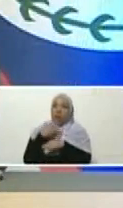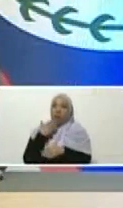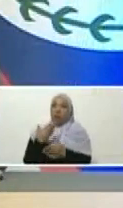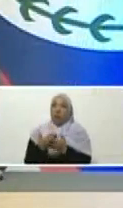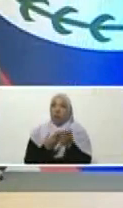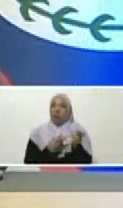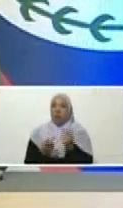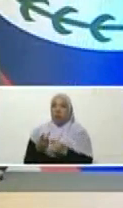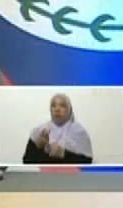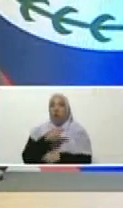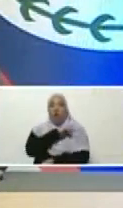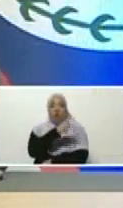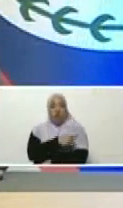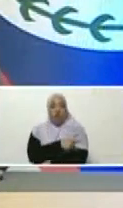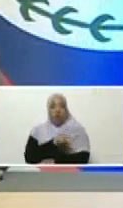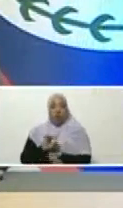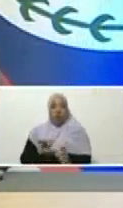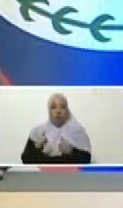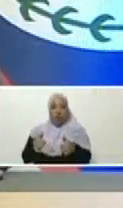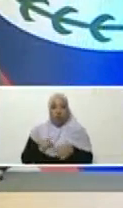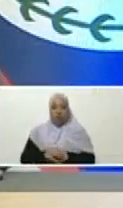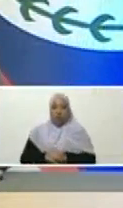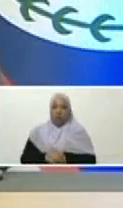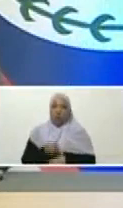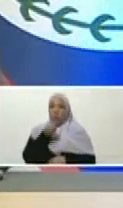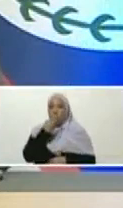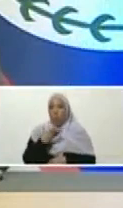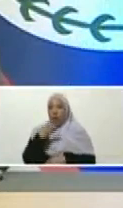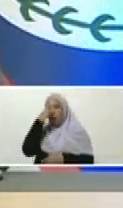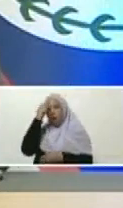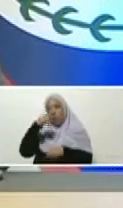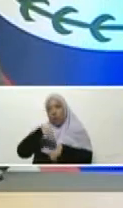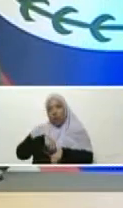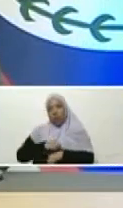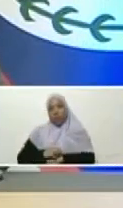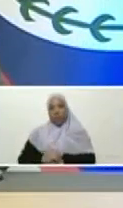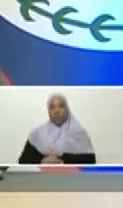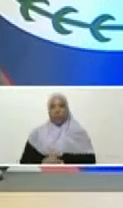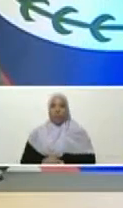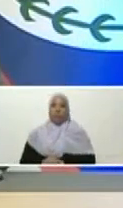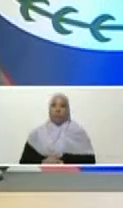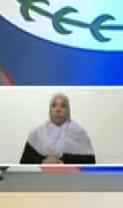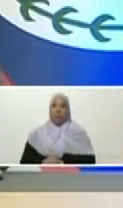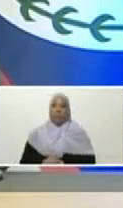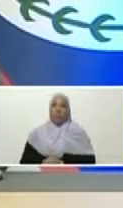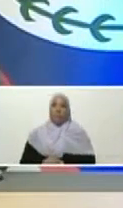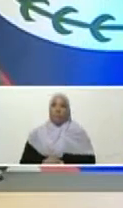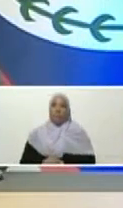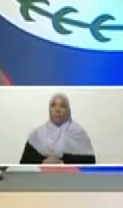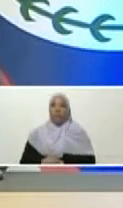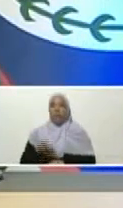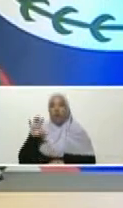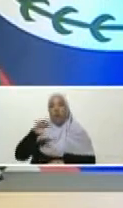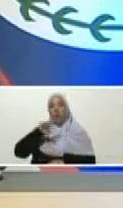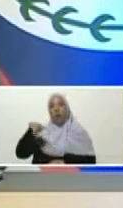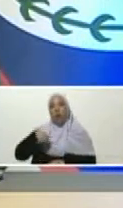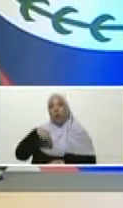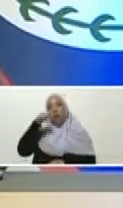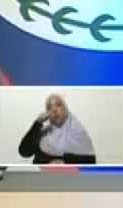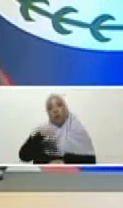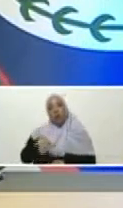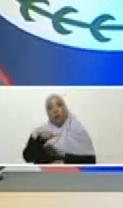renacerá con mucha fuerza. Hemos llegado a un buen acuerdo para nuestros países, para nuestros